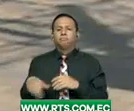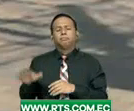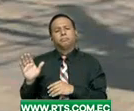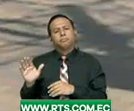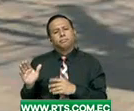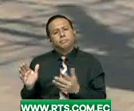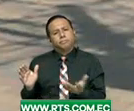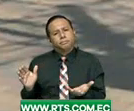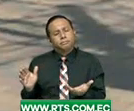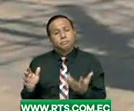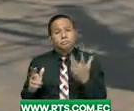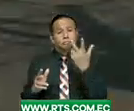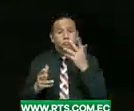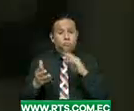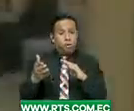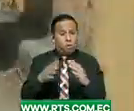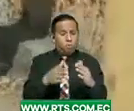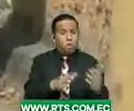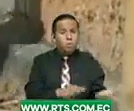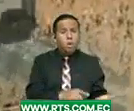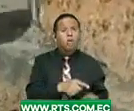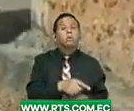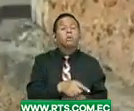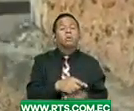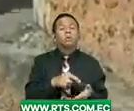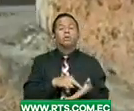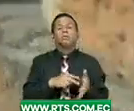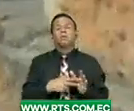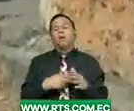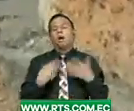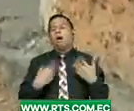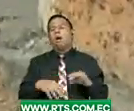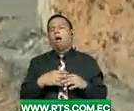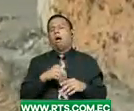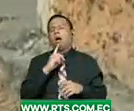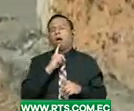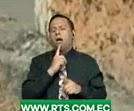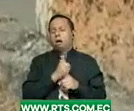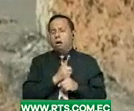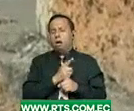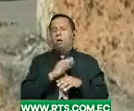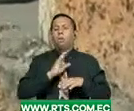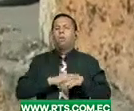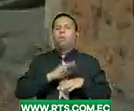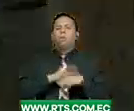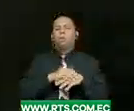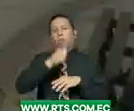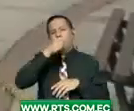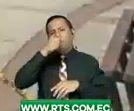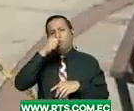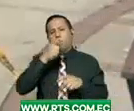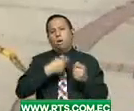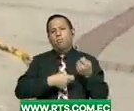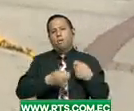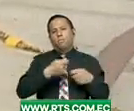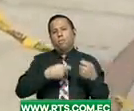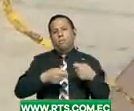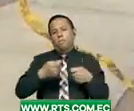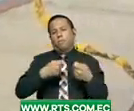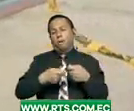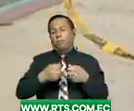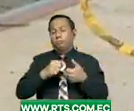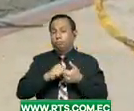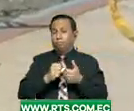3 muertes ocurridas en el parque guardarían relación con el expendio y consumo de drogas. Problemática